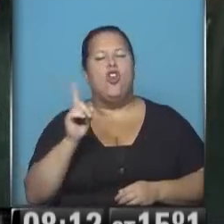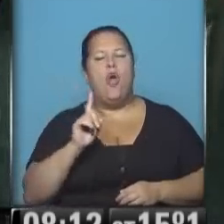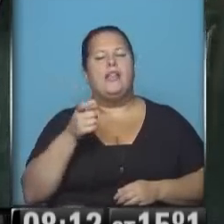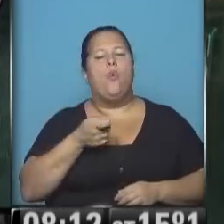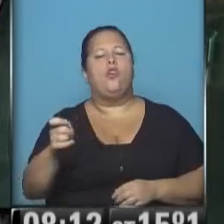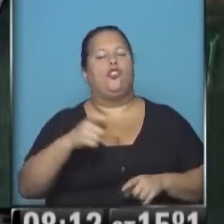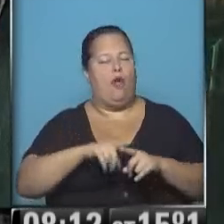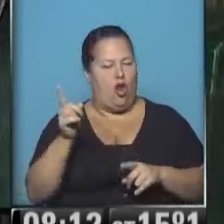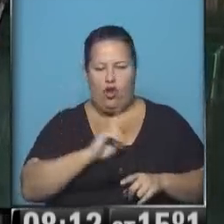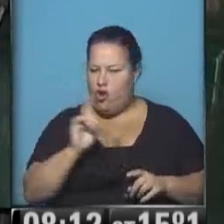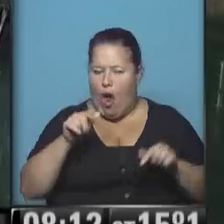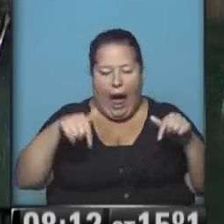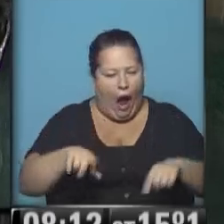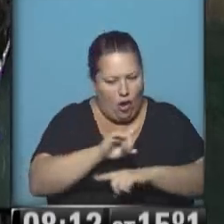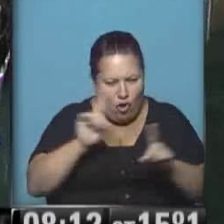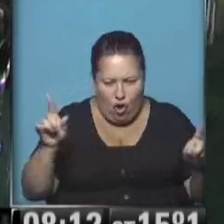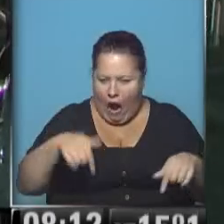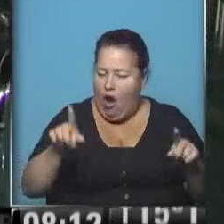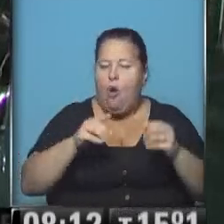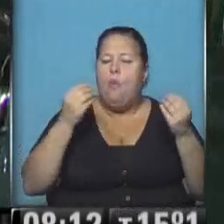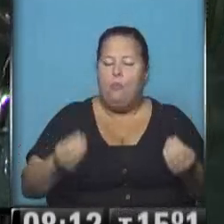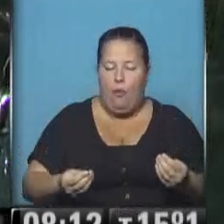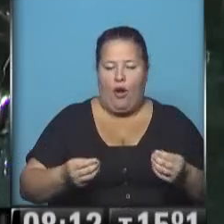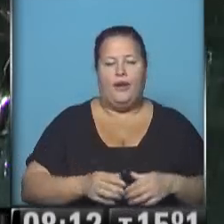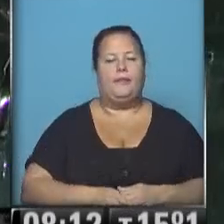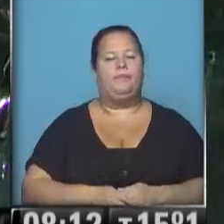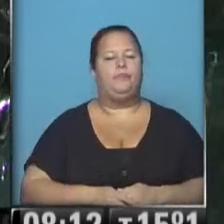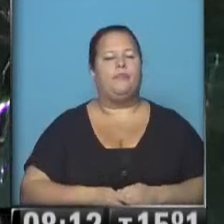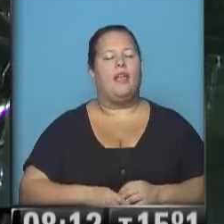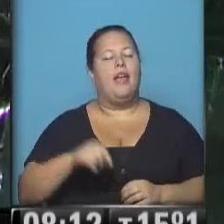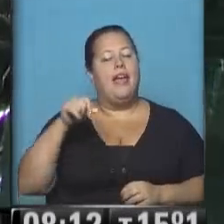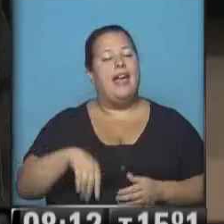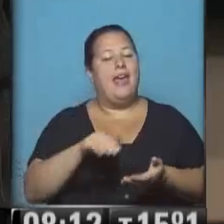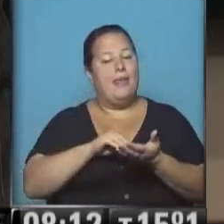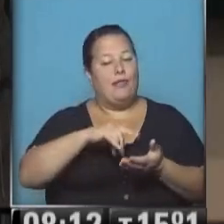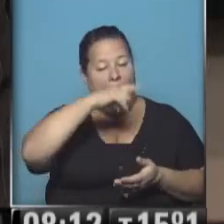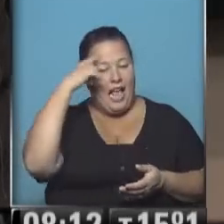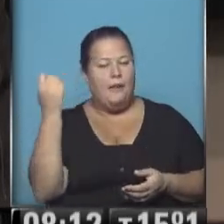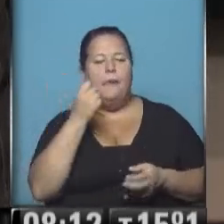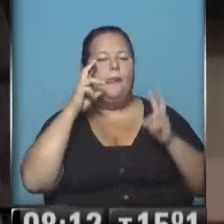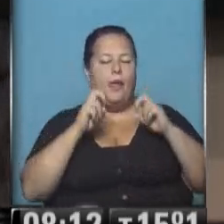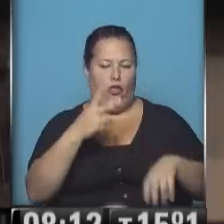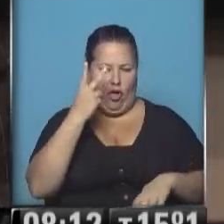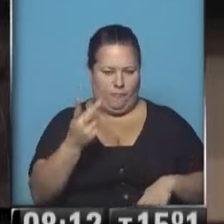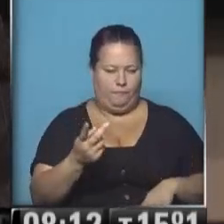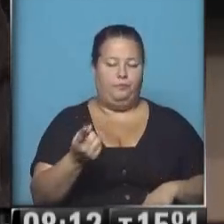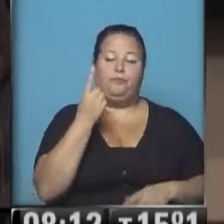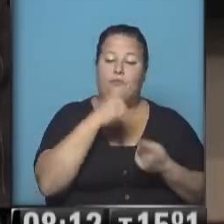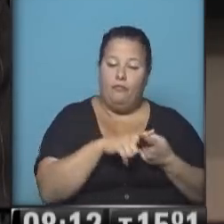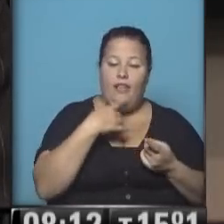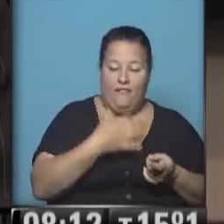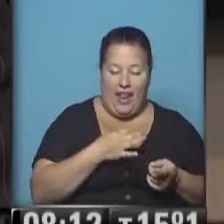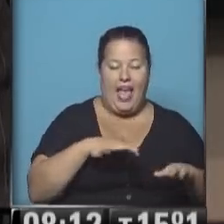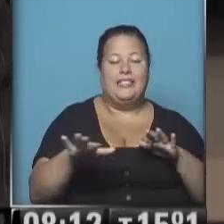juicio político No por ahora no por ahora no por qué porque acá los diputados nacionales que quieren investigar dos cosas primero es verdad